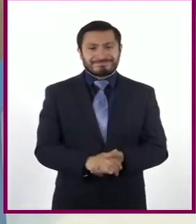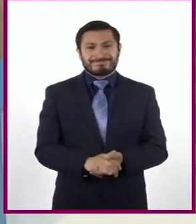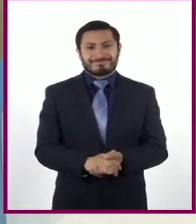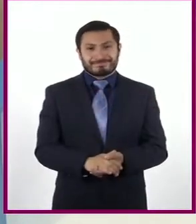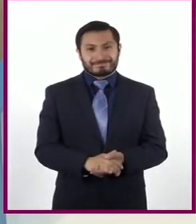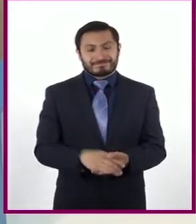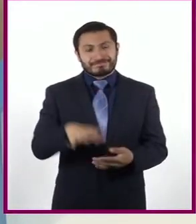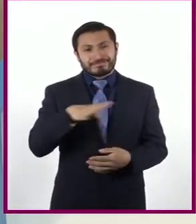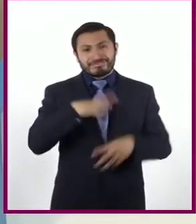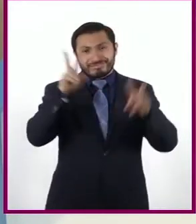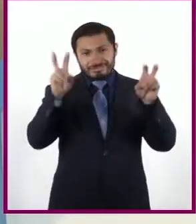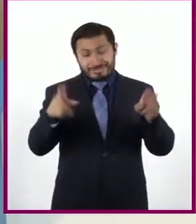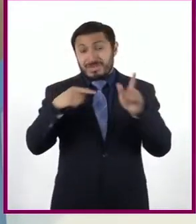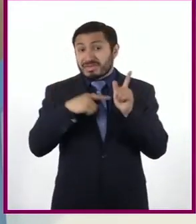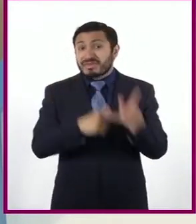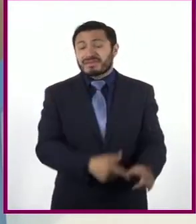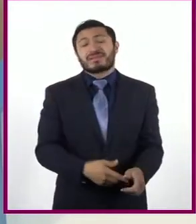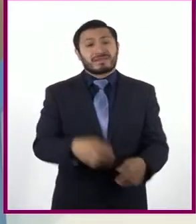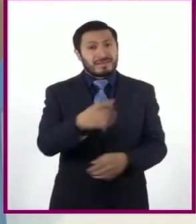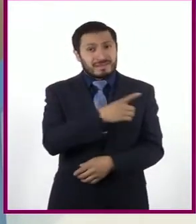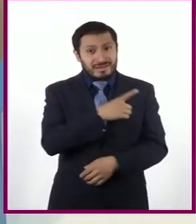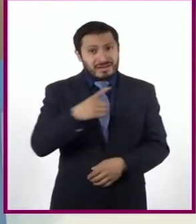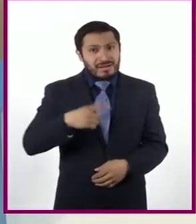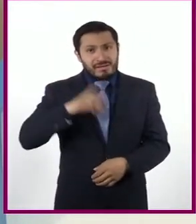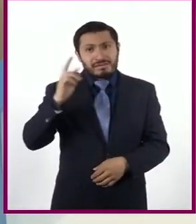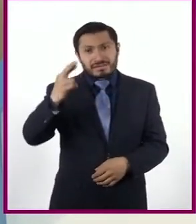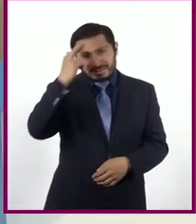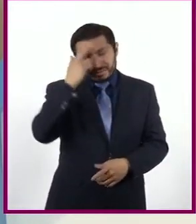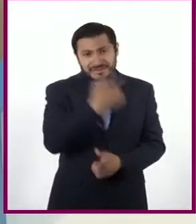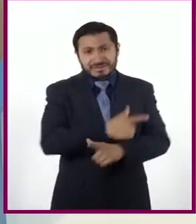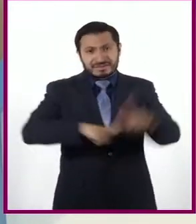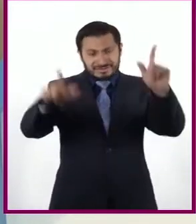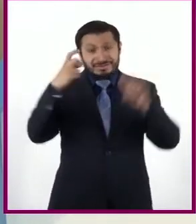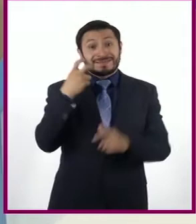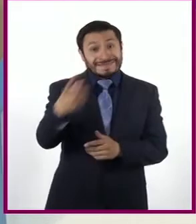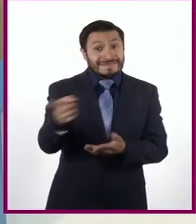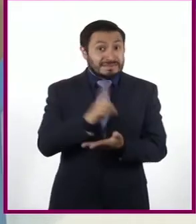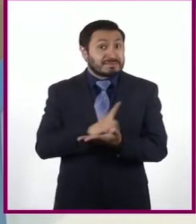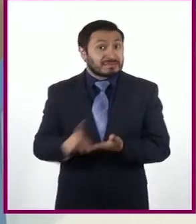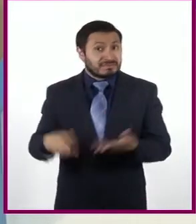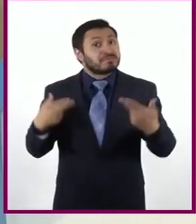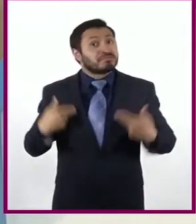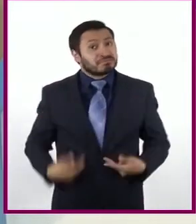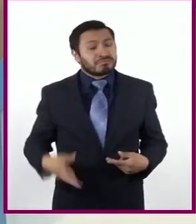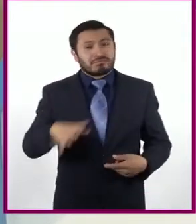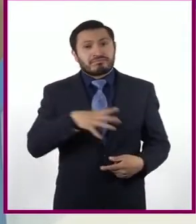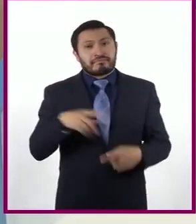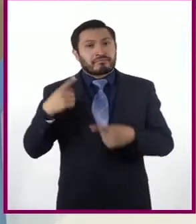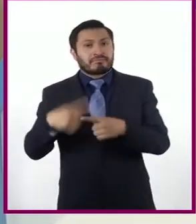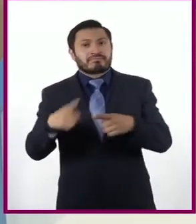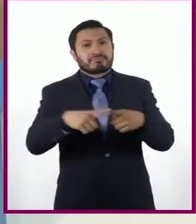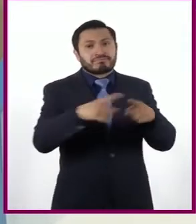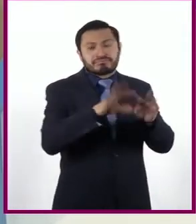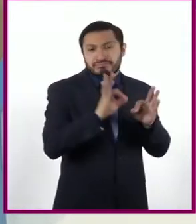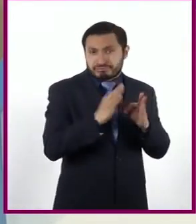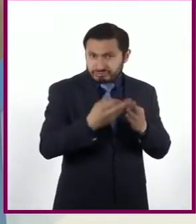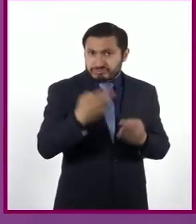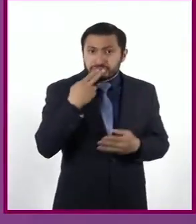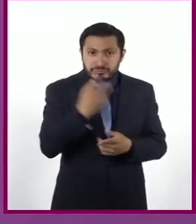Siguiendo con este tema, vale la pena recordar que la libertad es un derecho humano y que existen diferentes formas de